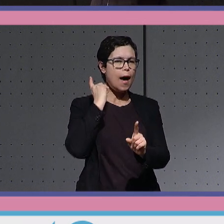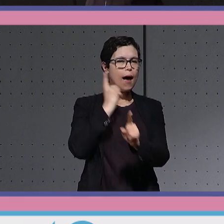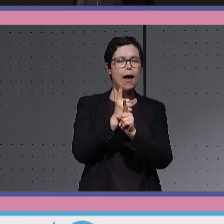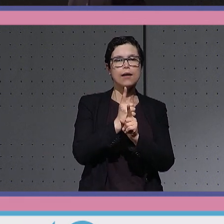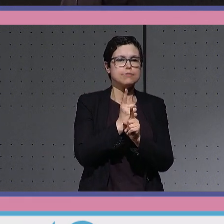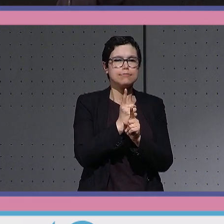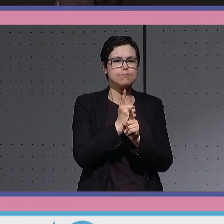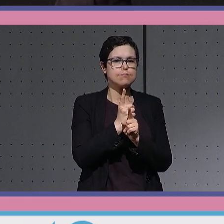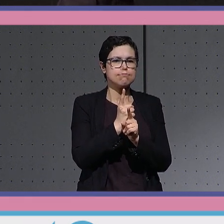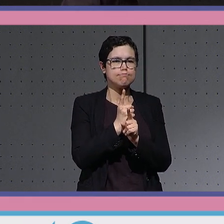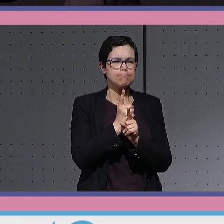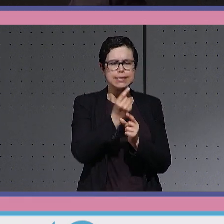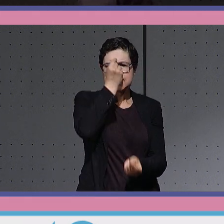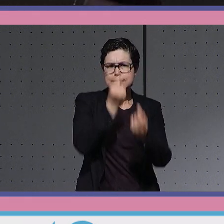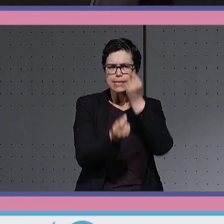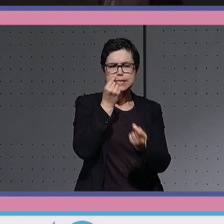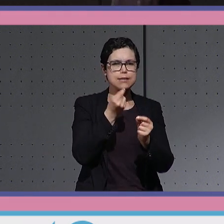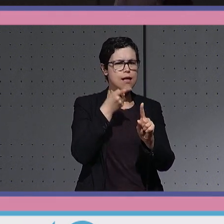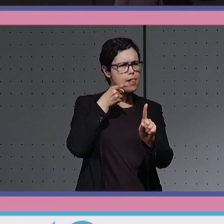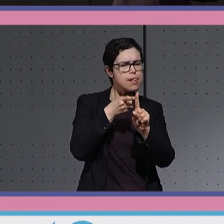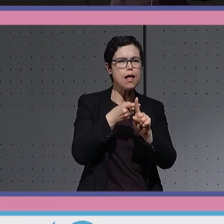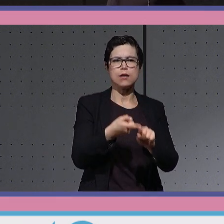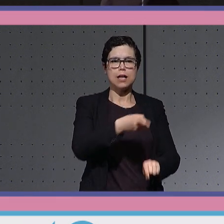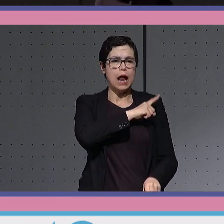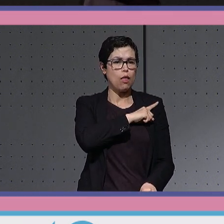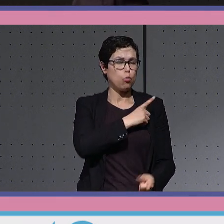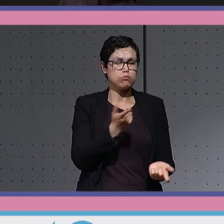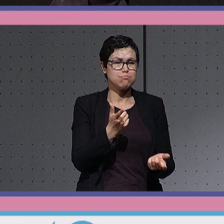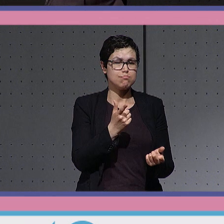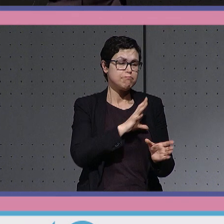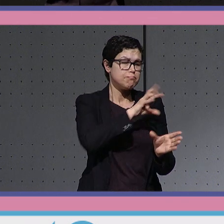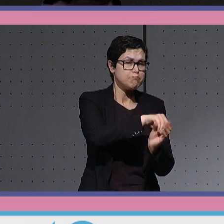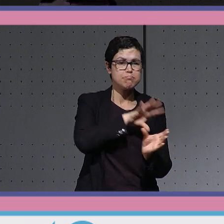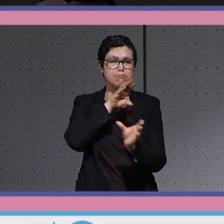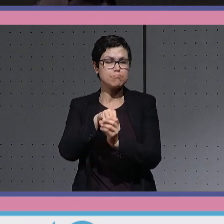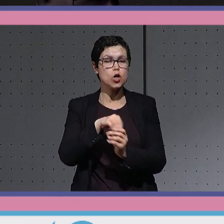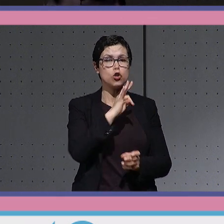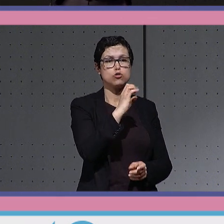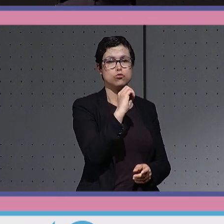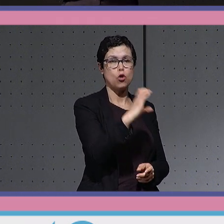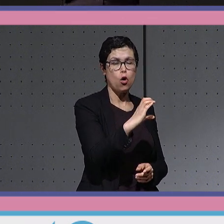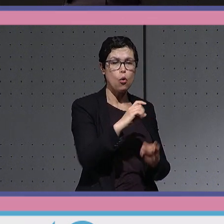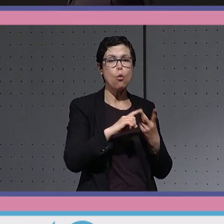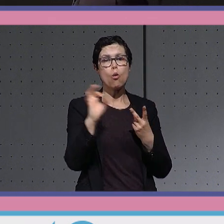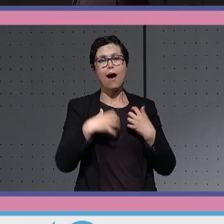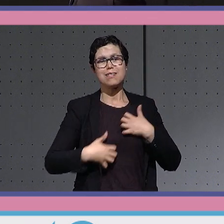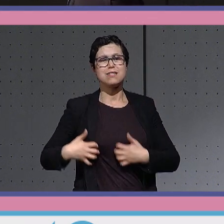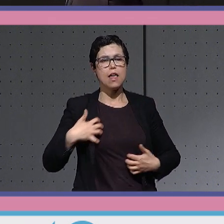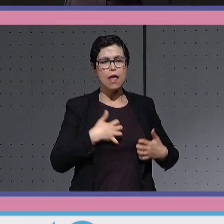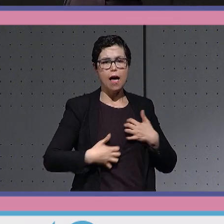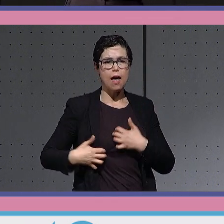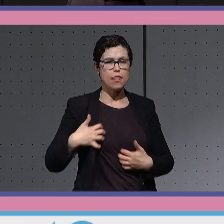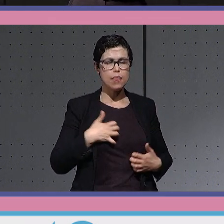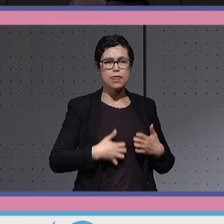pero podemos extrapolarlos a tratamientos con TOC o a tratamiento de la ansiedad. Fundamentalmente con lo que llamamos inhibidores selectivos